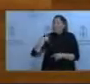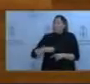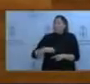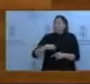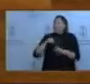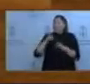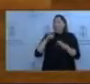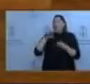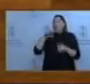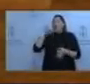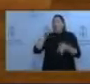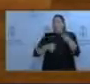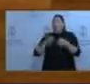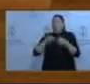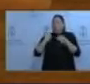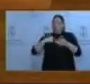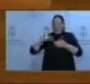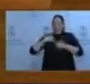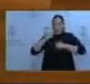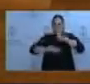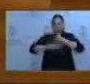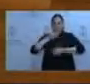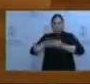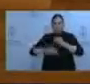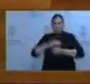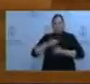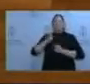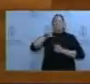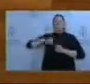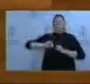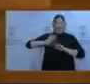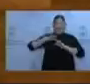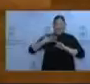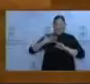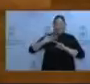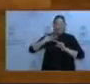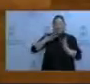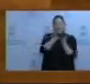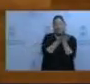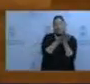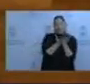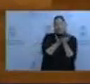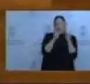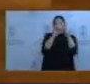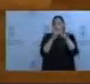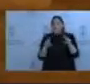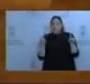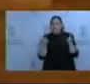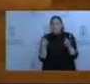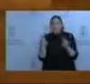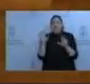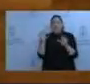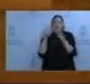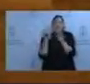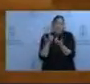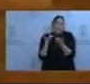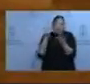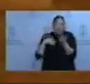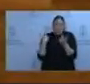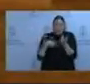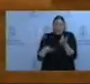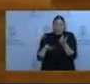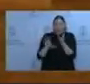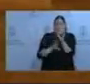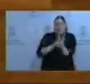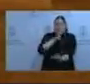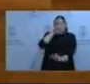ya emprendidas, que es lo que pedimos en el punto quinto, ¿no? Es decir, en esas empresas, organismos o entidades que sean parte